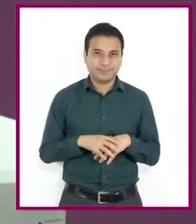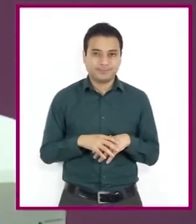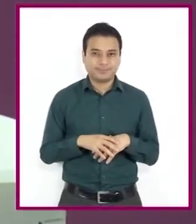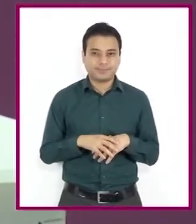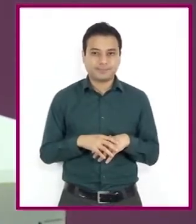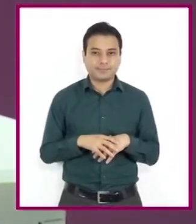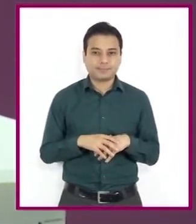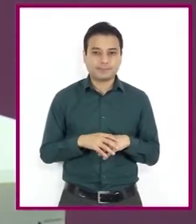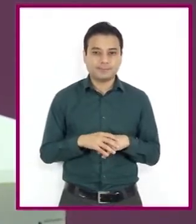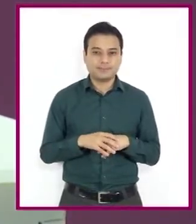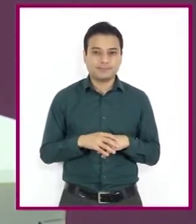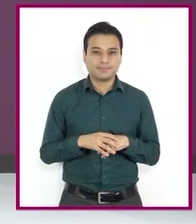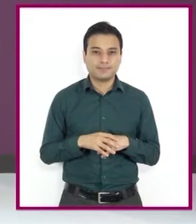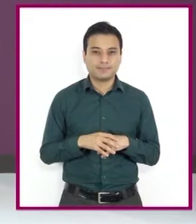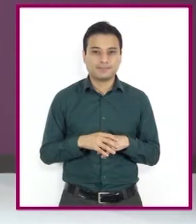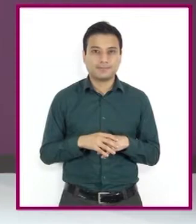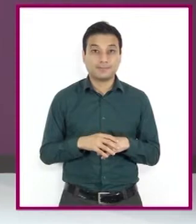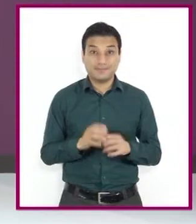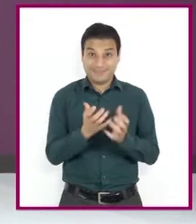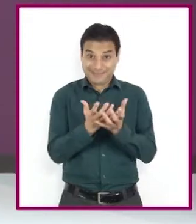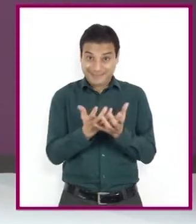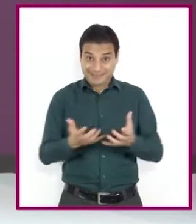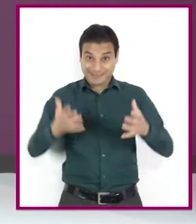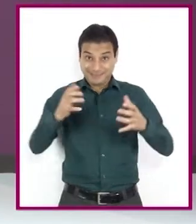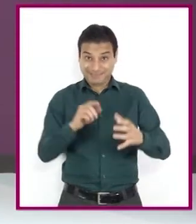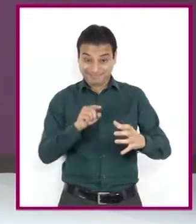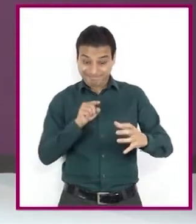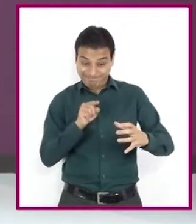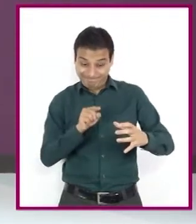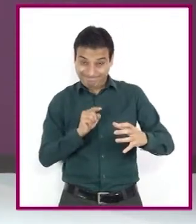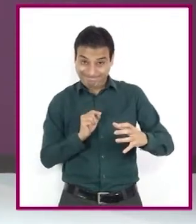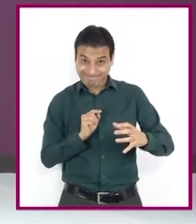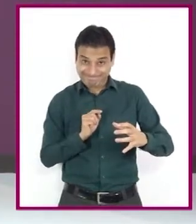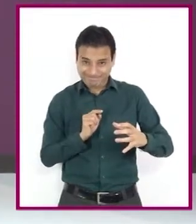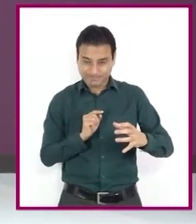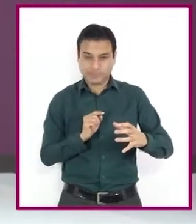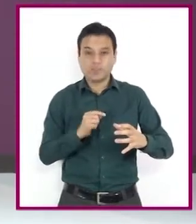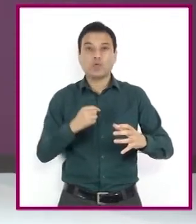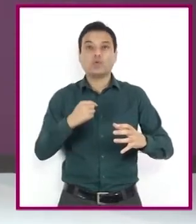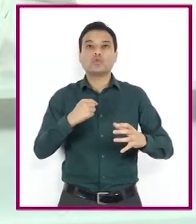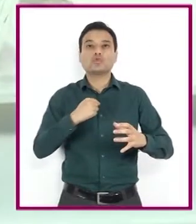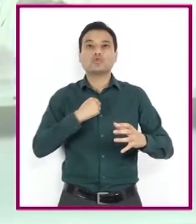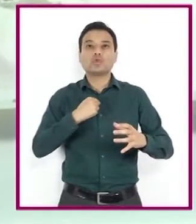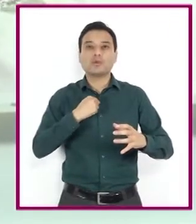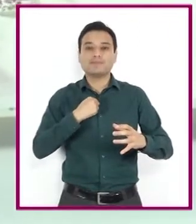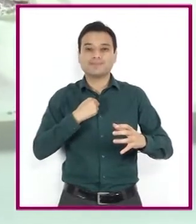y en ese recipiente vamos a colocar nuestro filete.